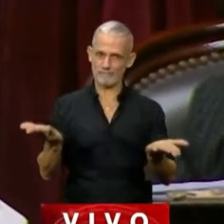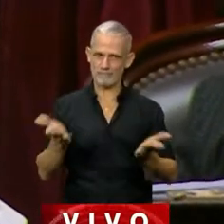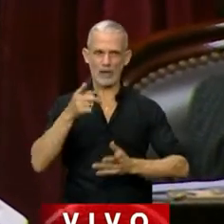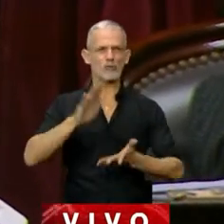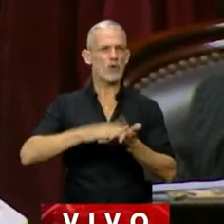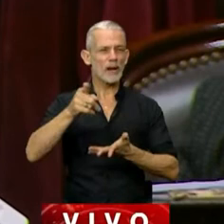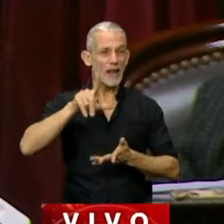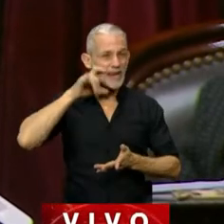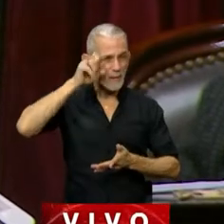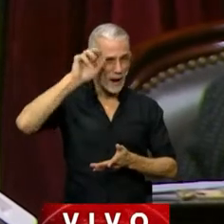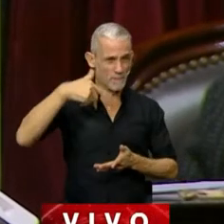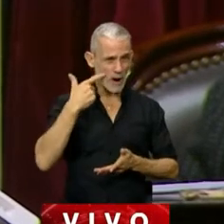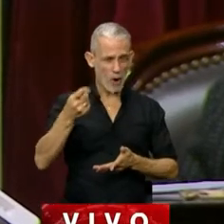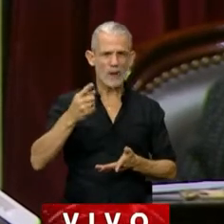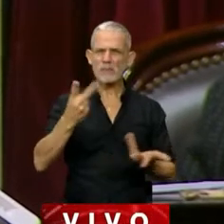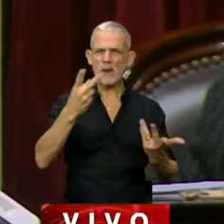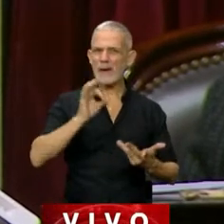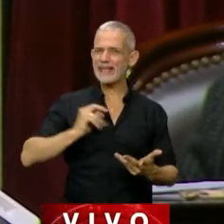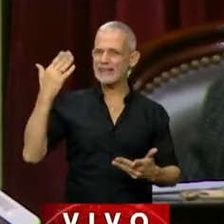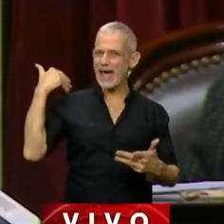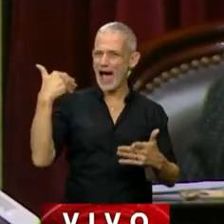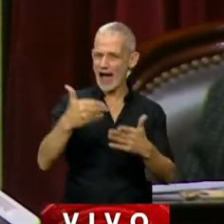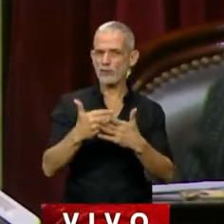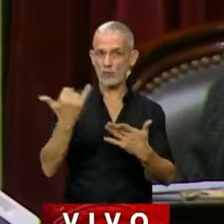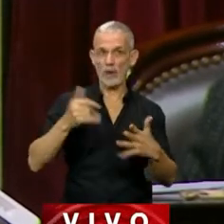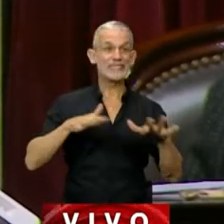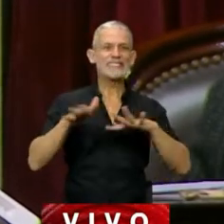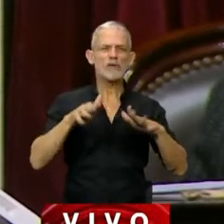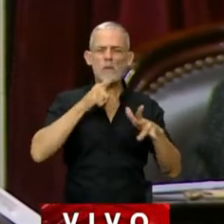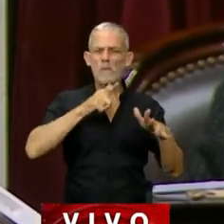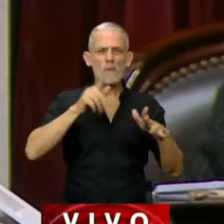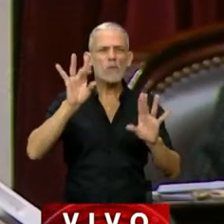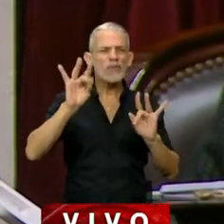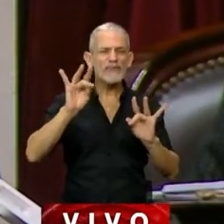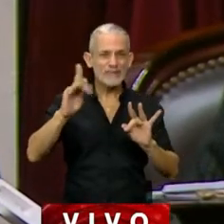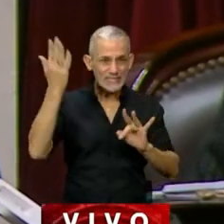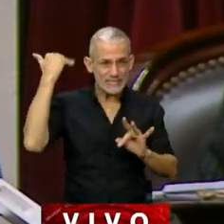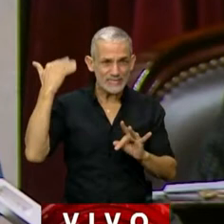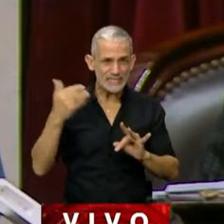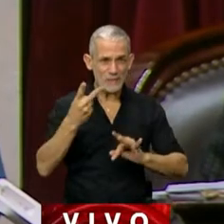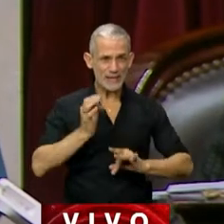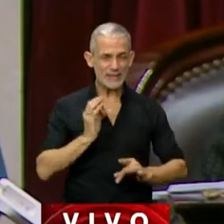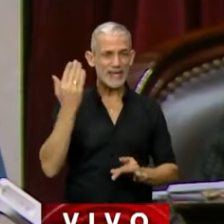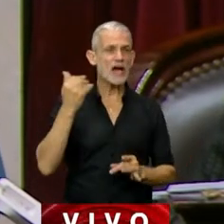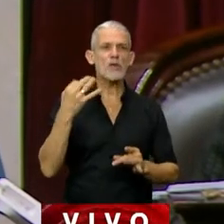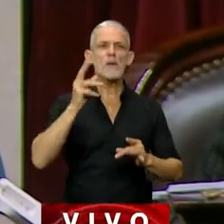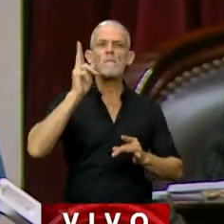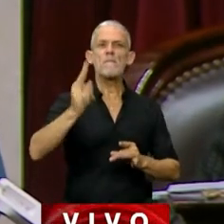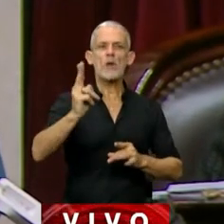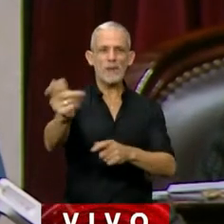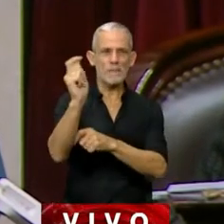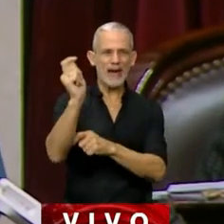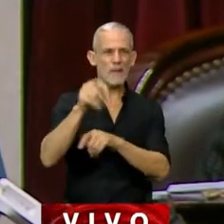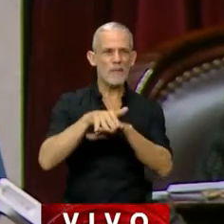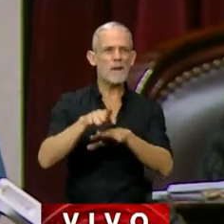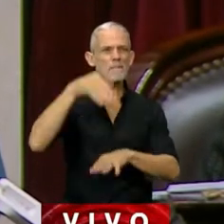ese sentido, él nos recordaba que hace unos 20 años atravesamos una situación muy compleja cuando se tuvo que prohibir la pesca